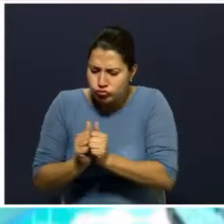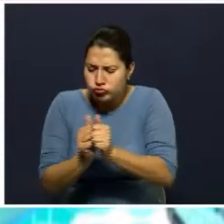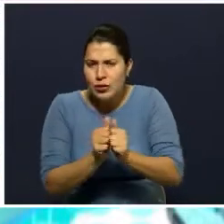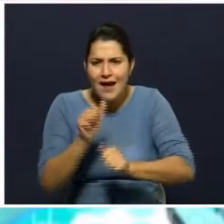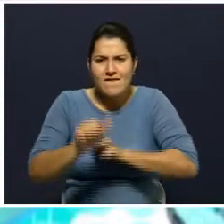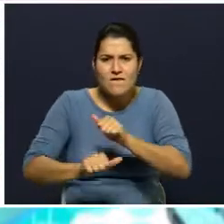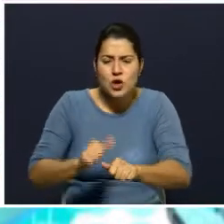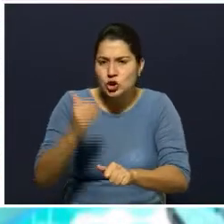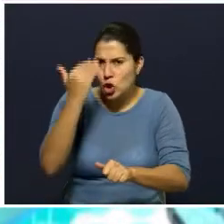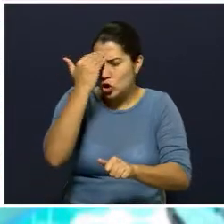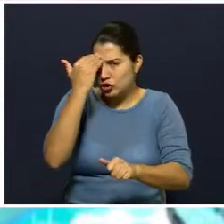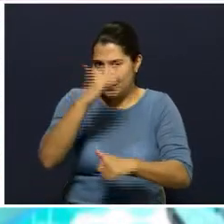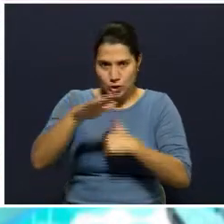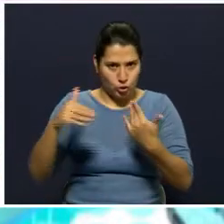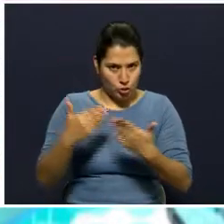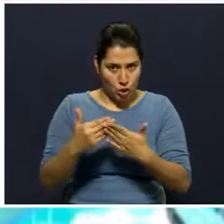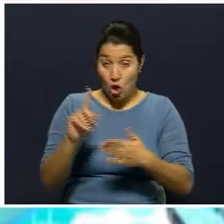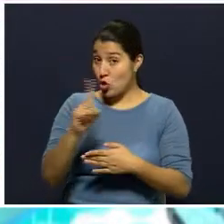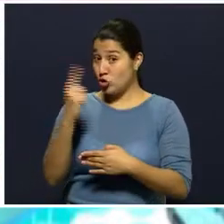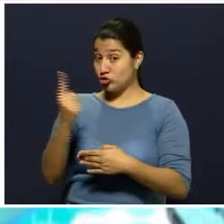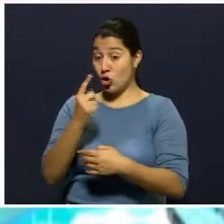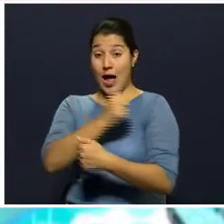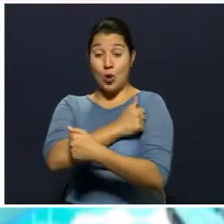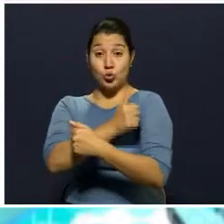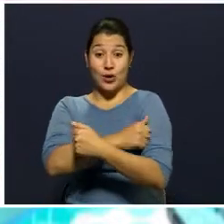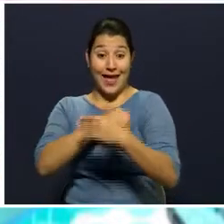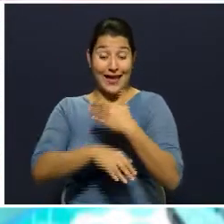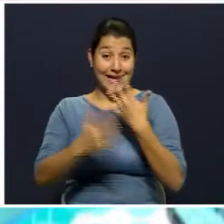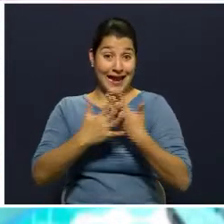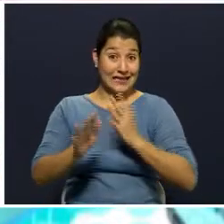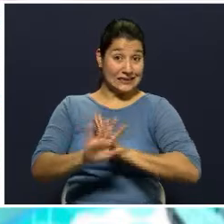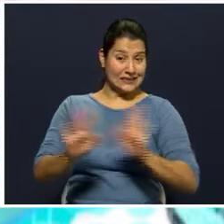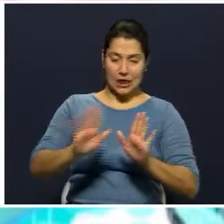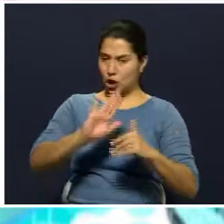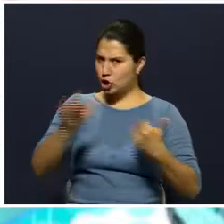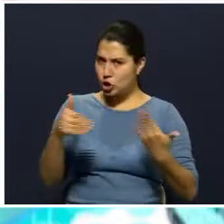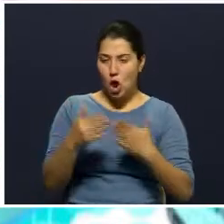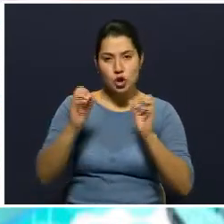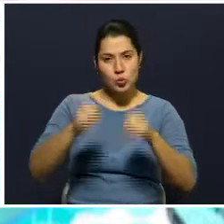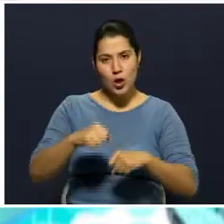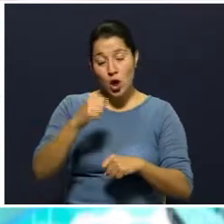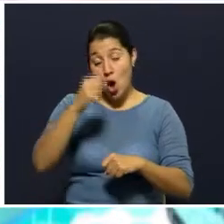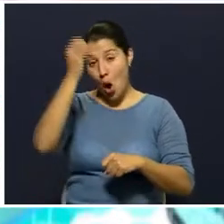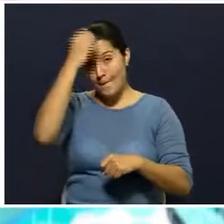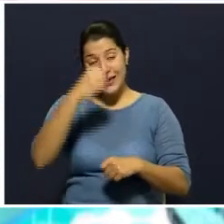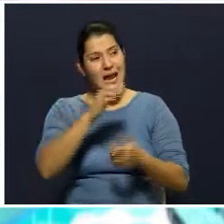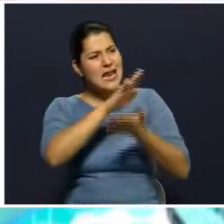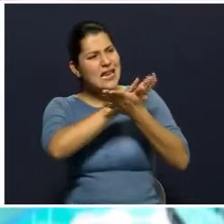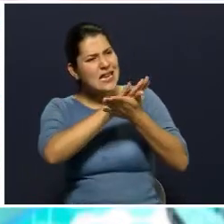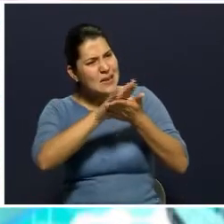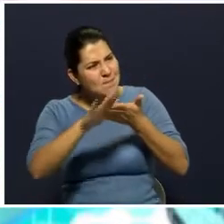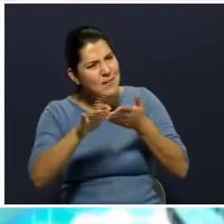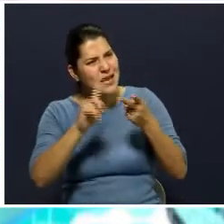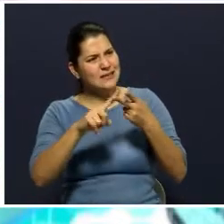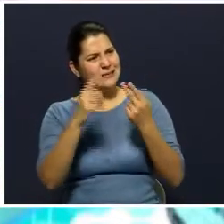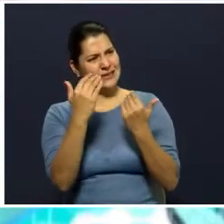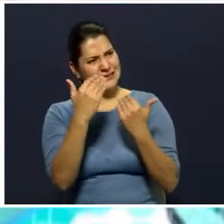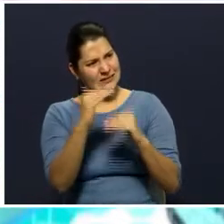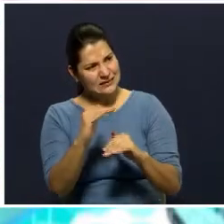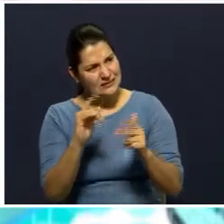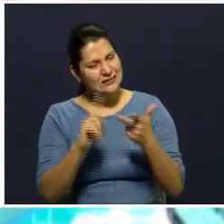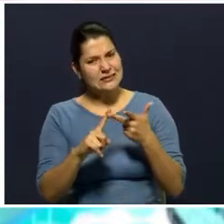los que tenemos que ver en este caso, no solo de las autoridades penitenciarias. Limpieza, austeridad, cortaron las